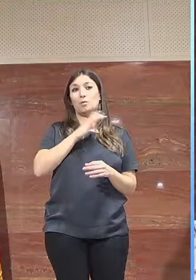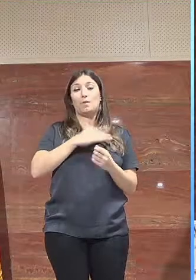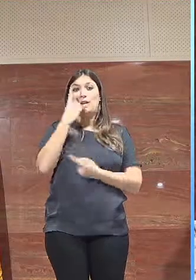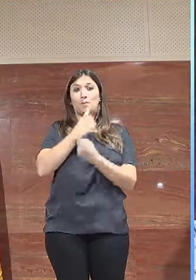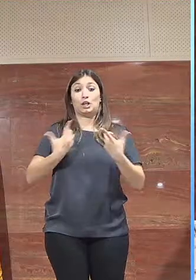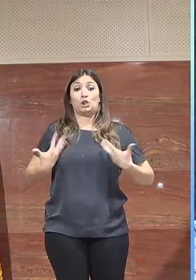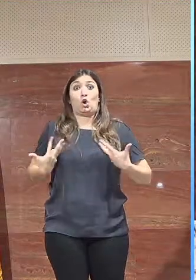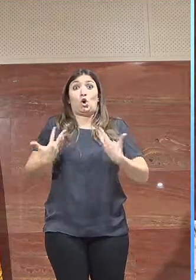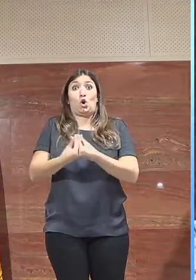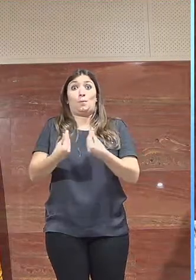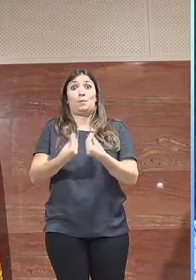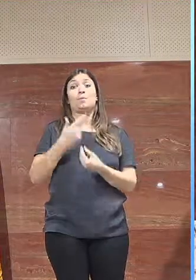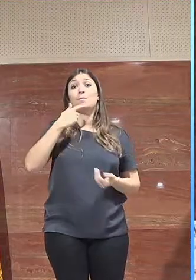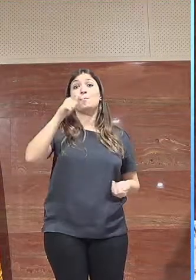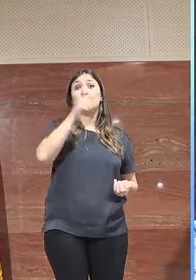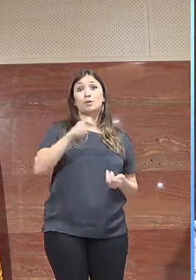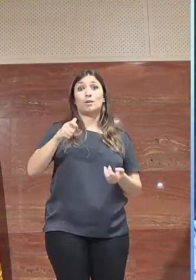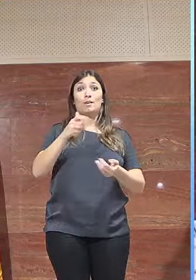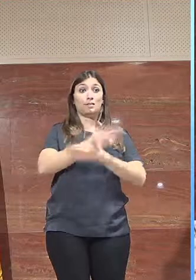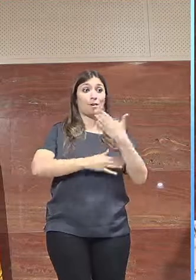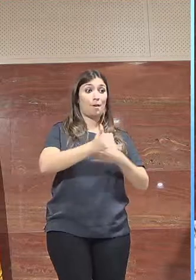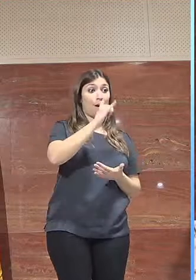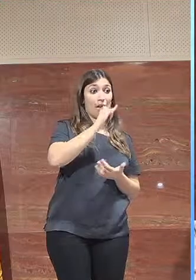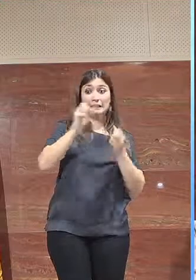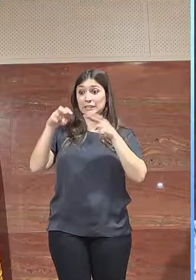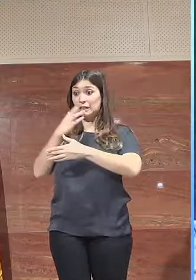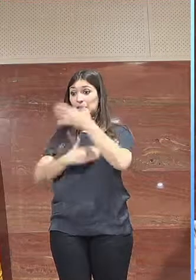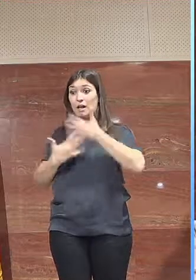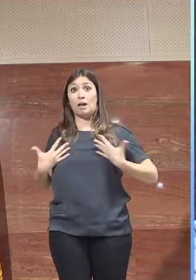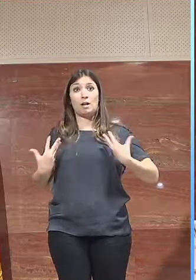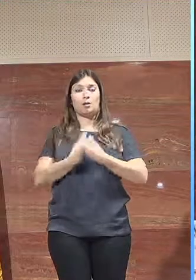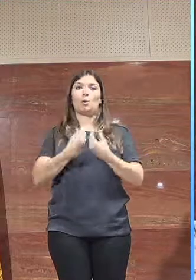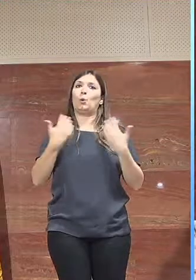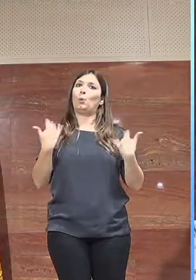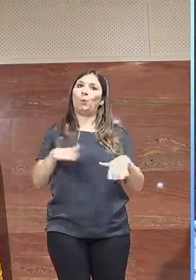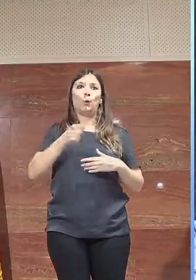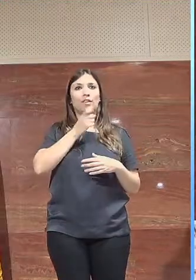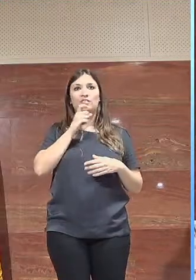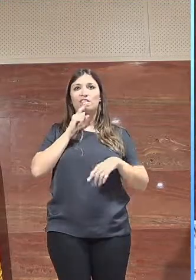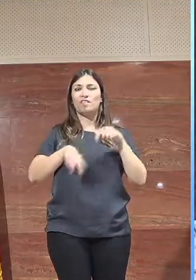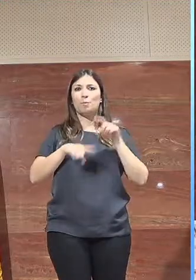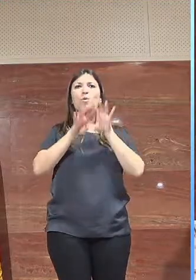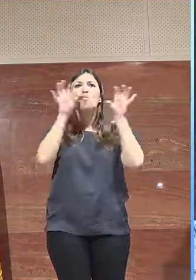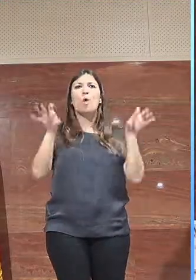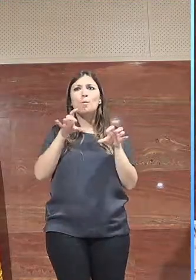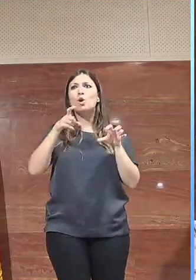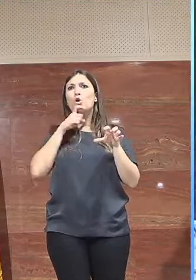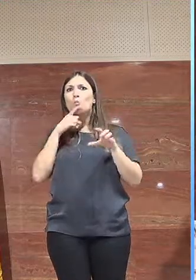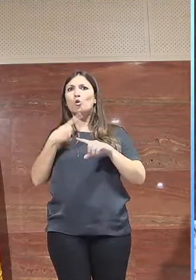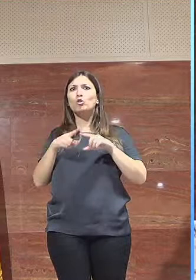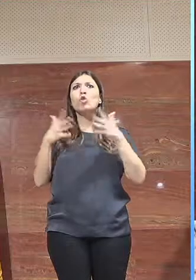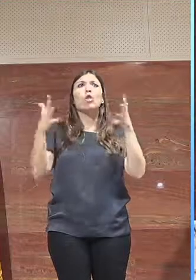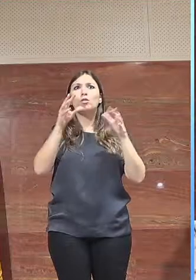la convivencia de personas con y sin discapacidad en el sentido de cómo se diseña la casa o cómo se amuebla, dónde se colocan determinados elementos,